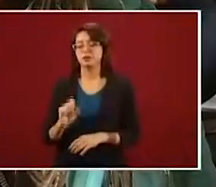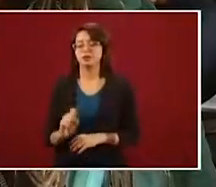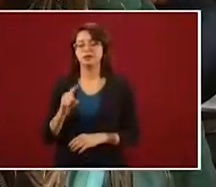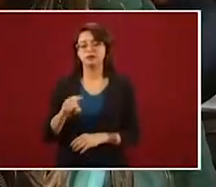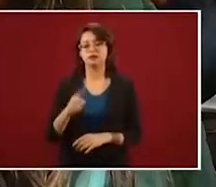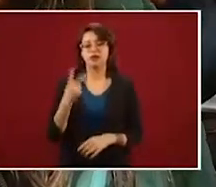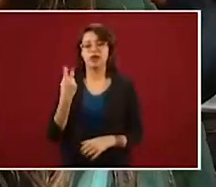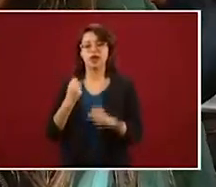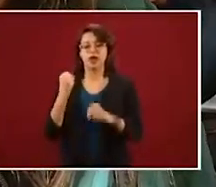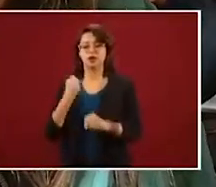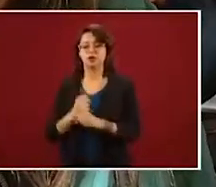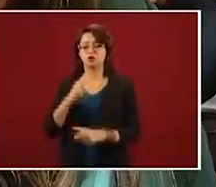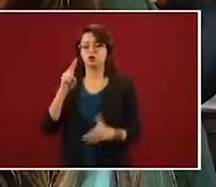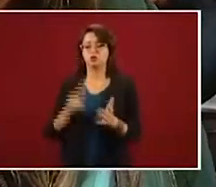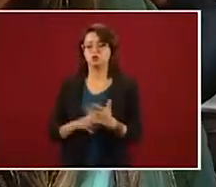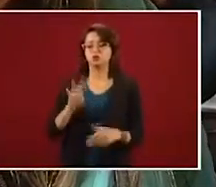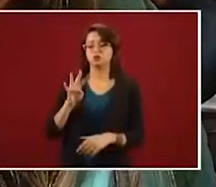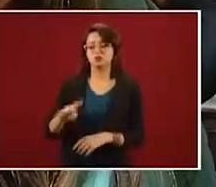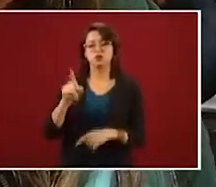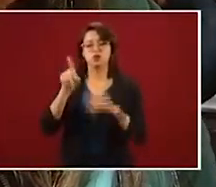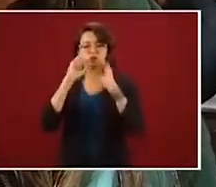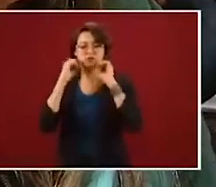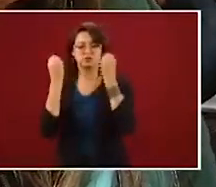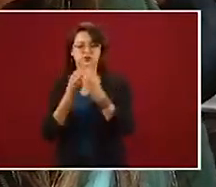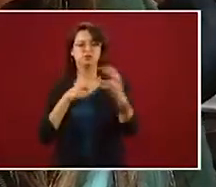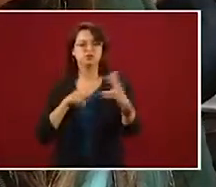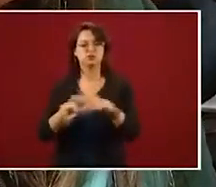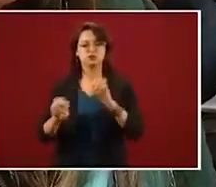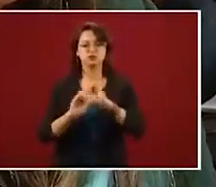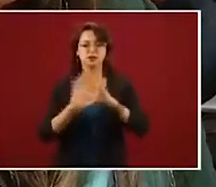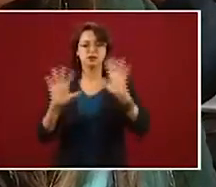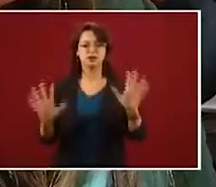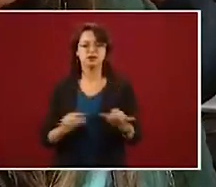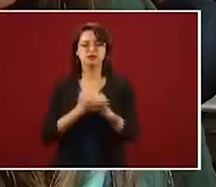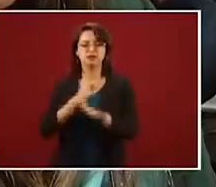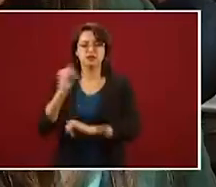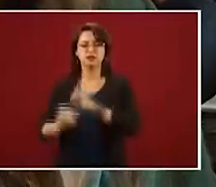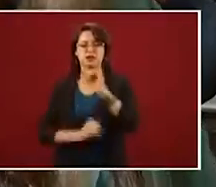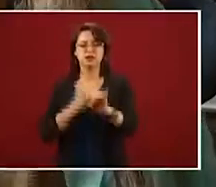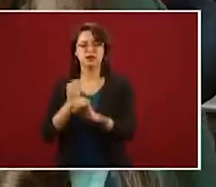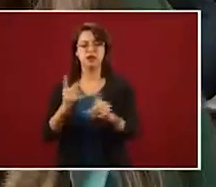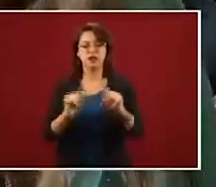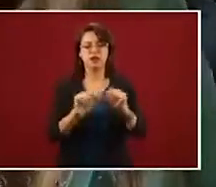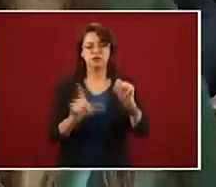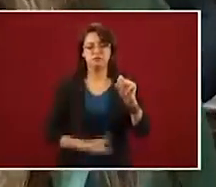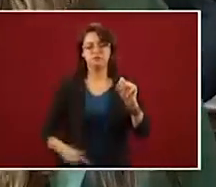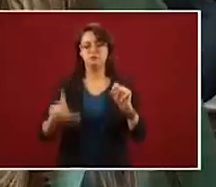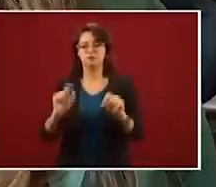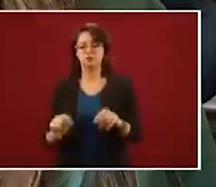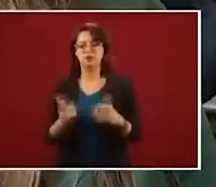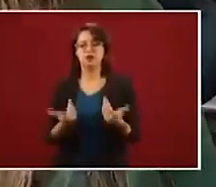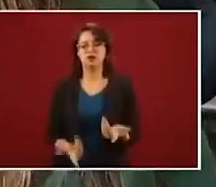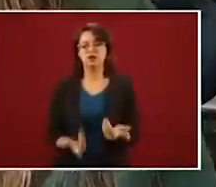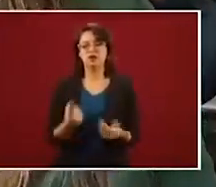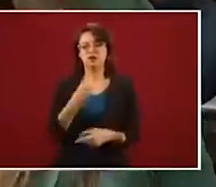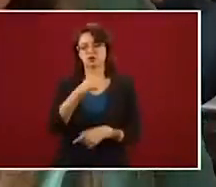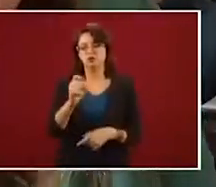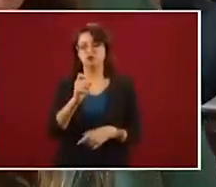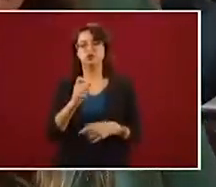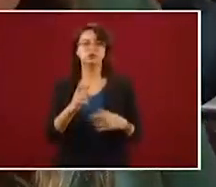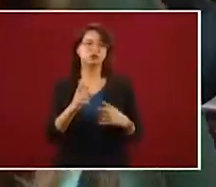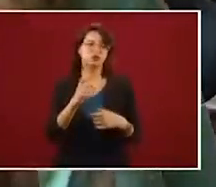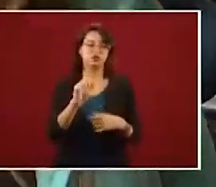2019 que elabora Transparencia Internacional, México mejoró un punto en el ranking de entre 180